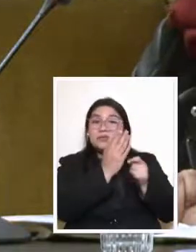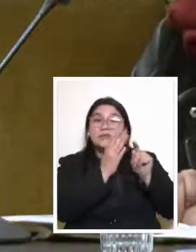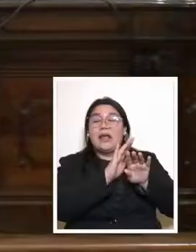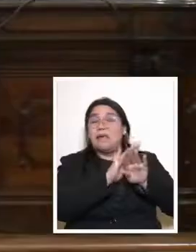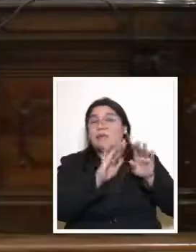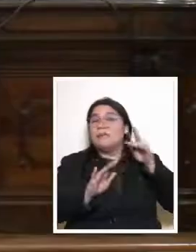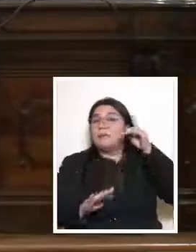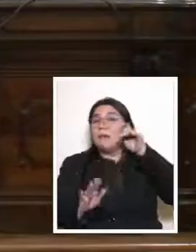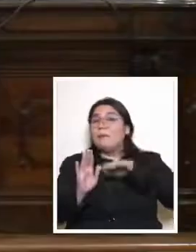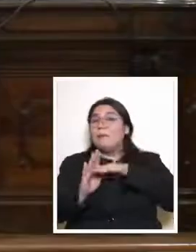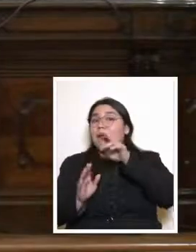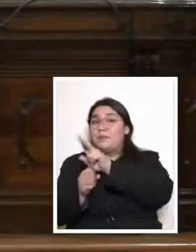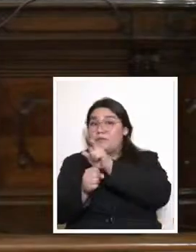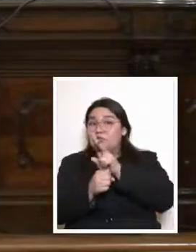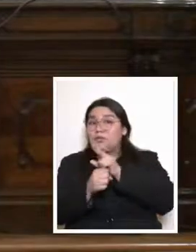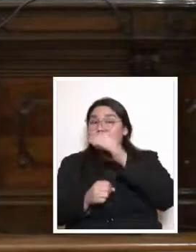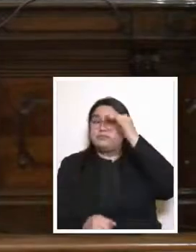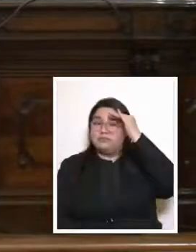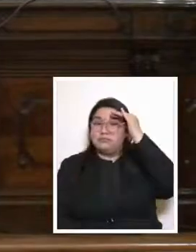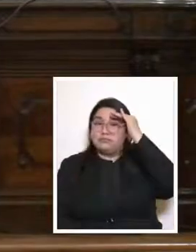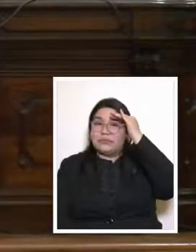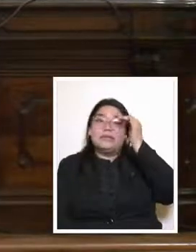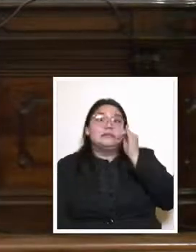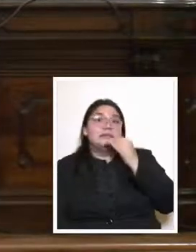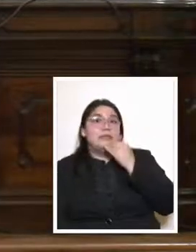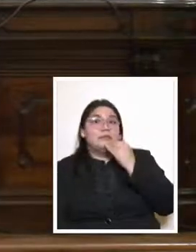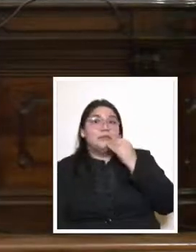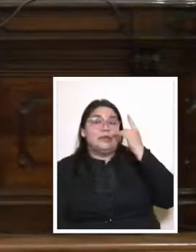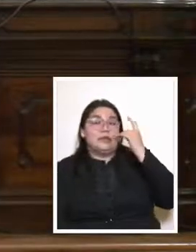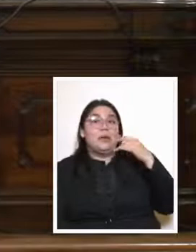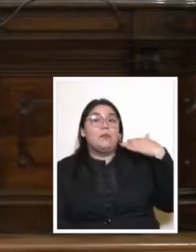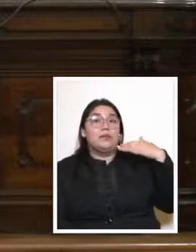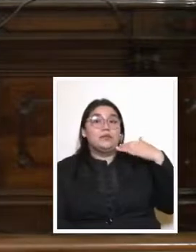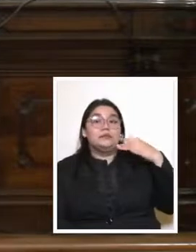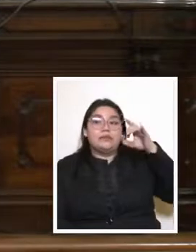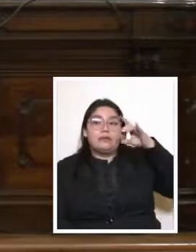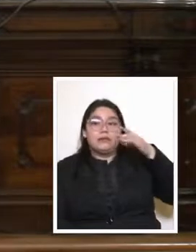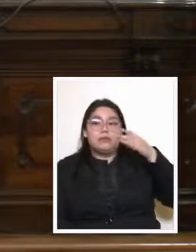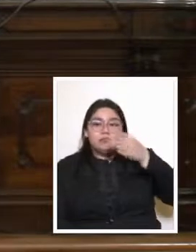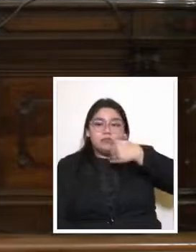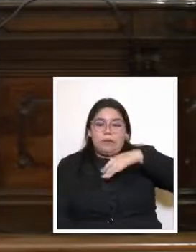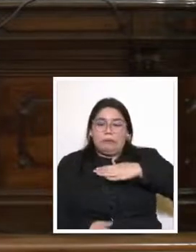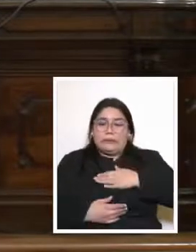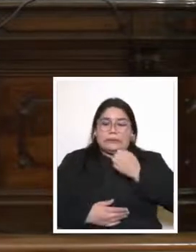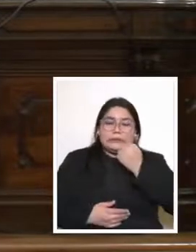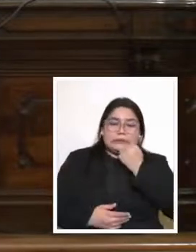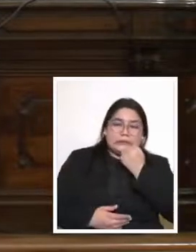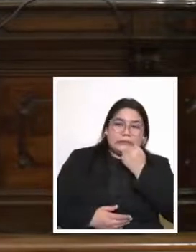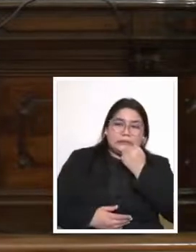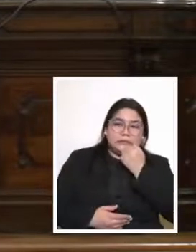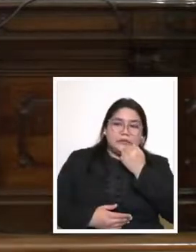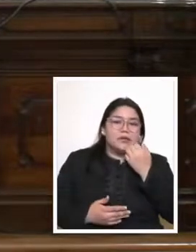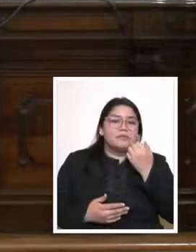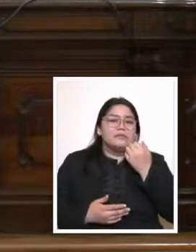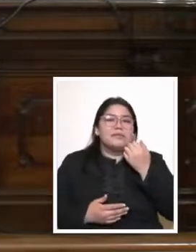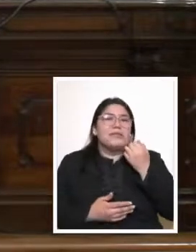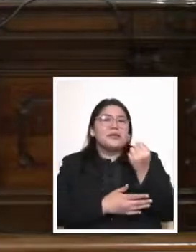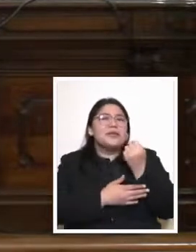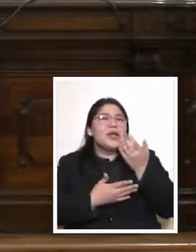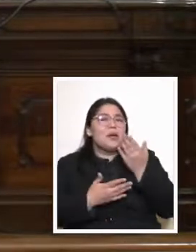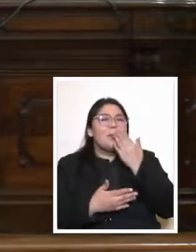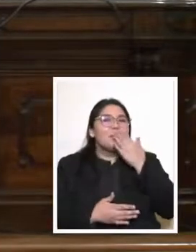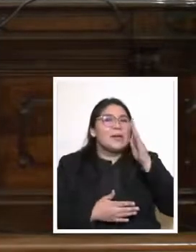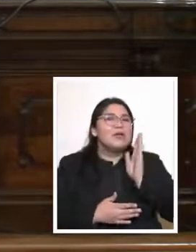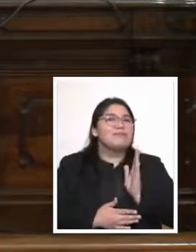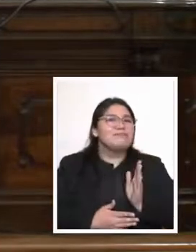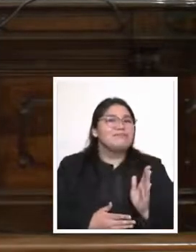en la esencia para lo que fueron hechos, digamos, que saber en qué pie estamos y cómo podemos mejorar nuestras falencias y no para compararnos lo uno y lo otro. Además, corrígeme, Cristian, pero